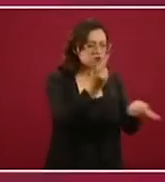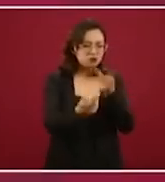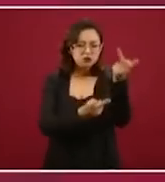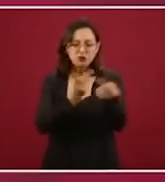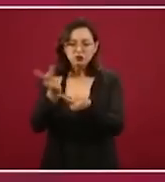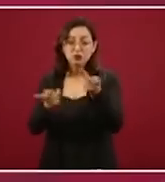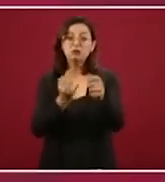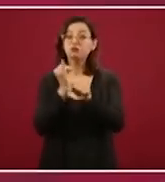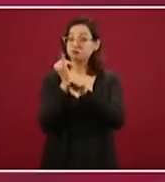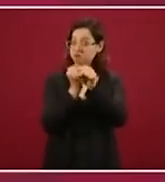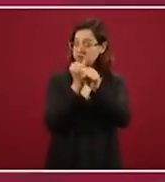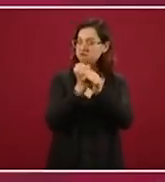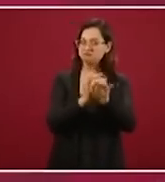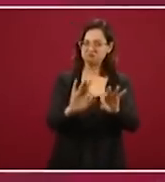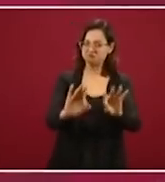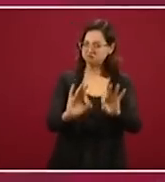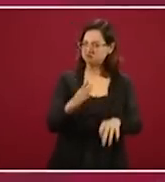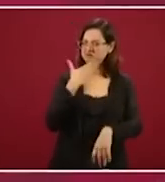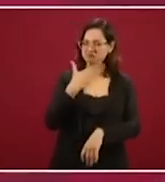Y